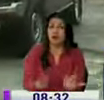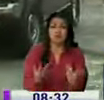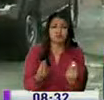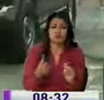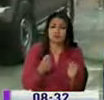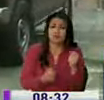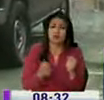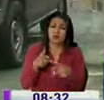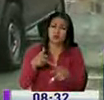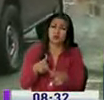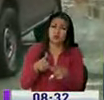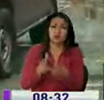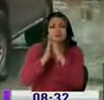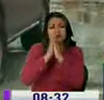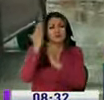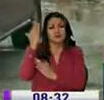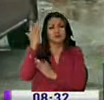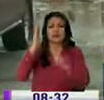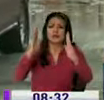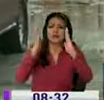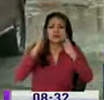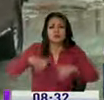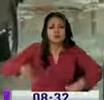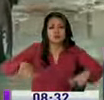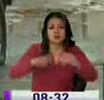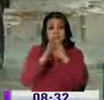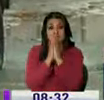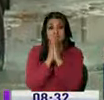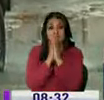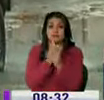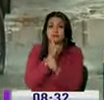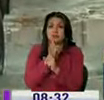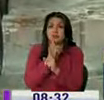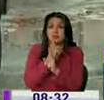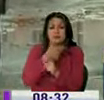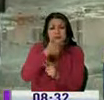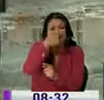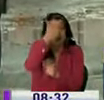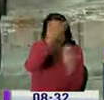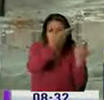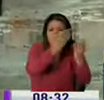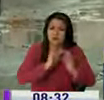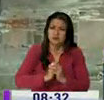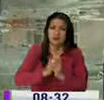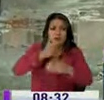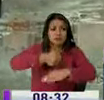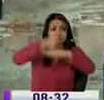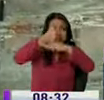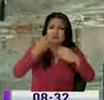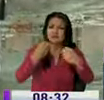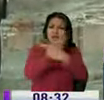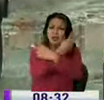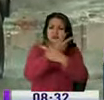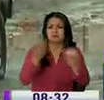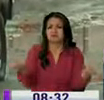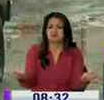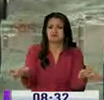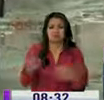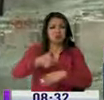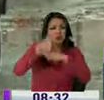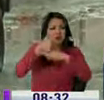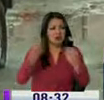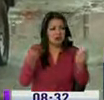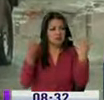por favor se acuerde de este sector. Es un recelo, toda una Agencia de Tránsito, cómo está abandonado este pasaje Segundo